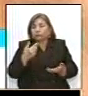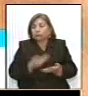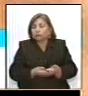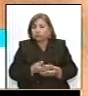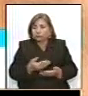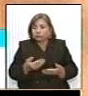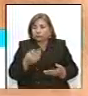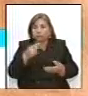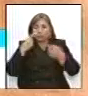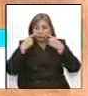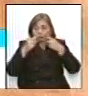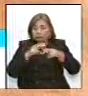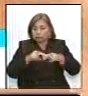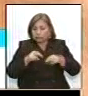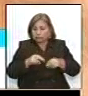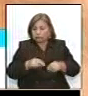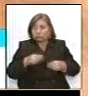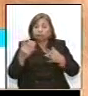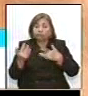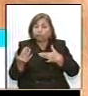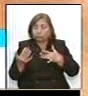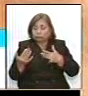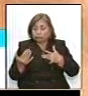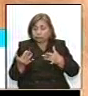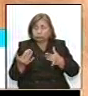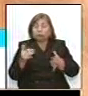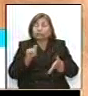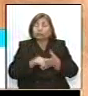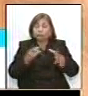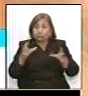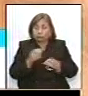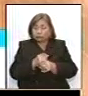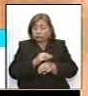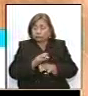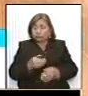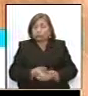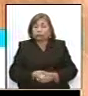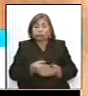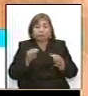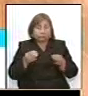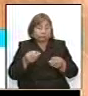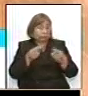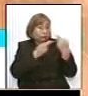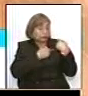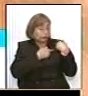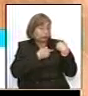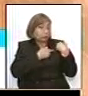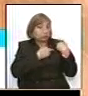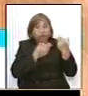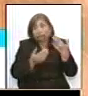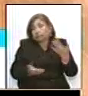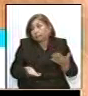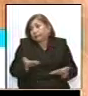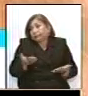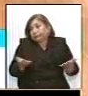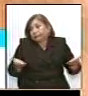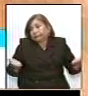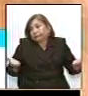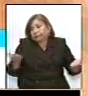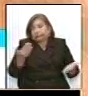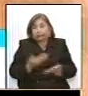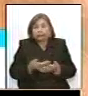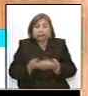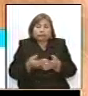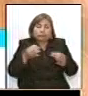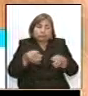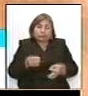esto va a llevar a cabo una investigación. Vamos a esperar que esto se concluya y de encontrarse responsabilidades, bueno, pues tomaremos otras